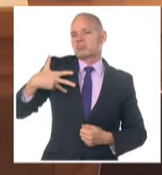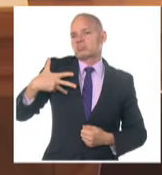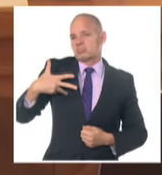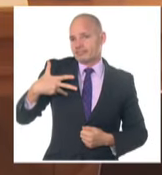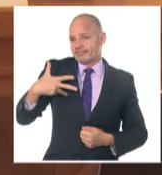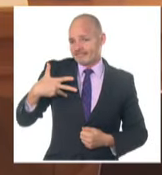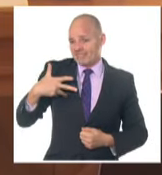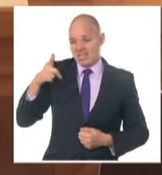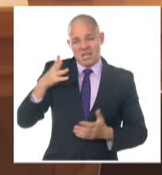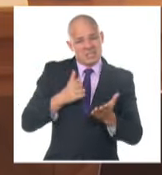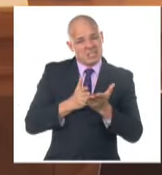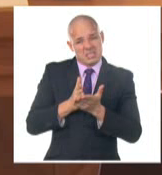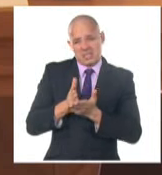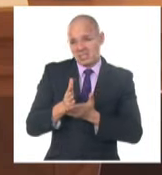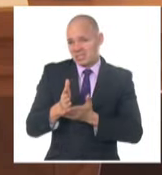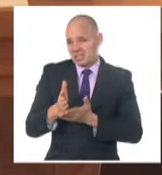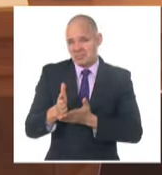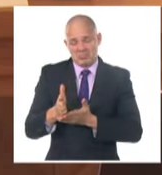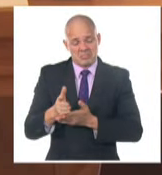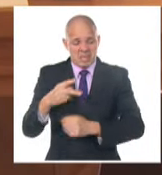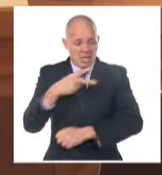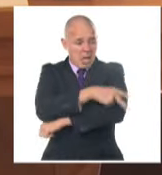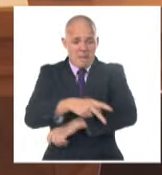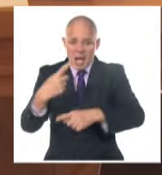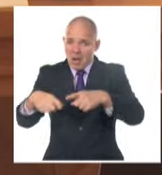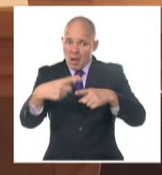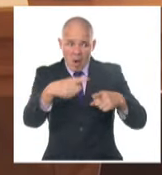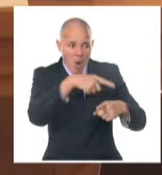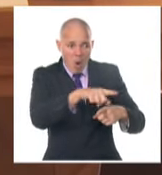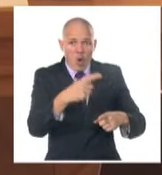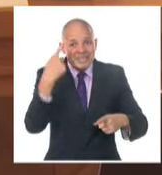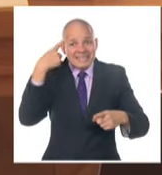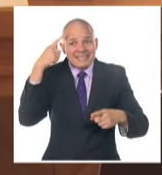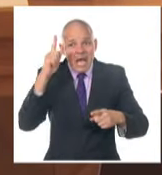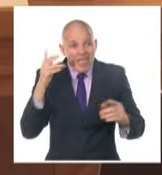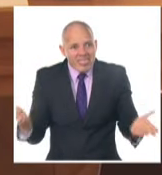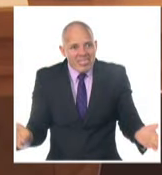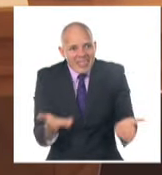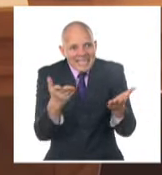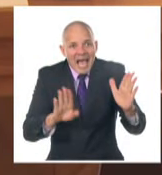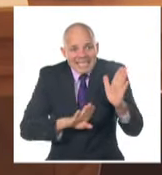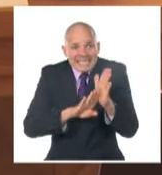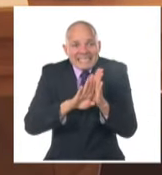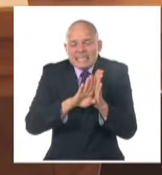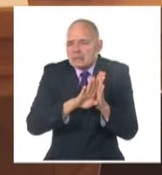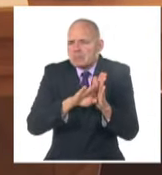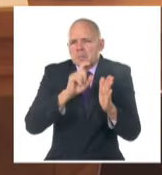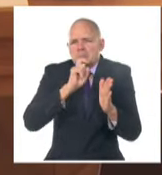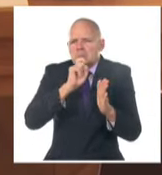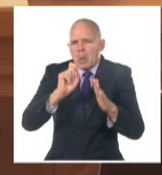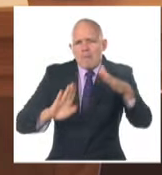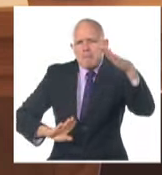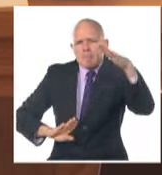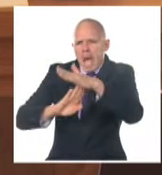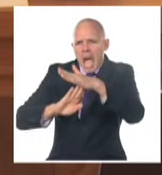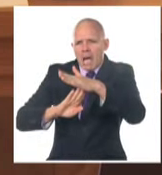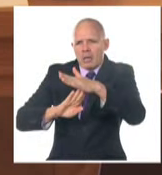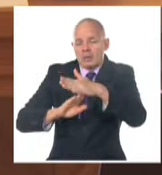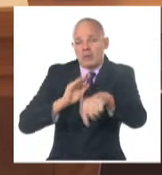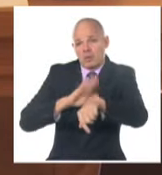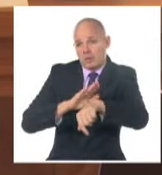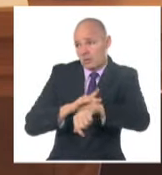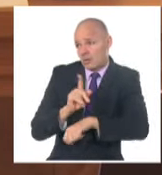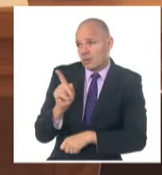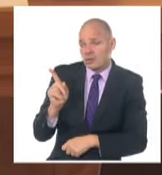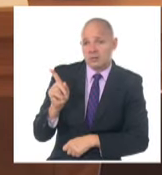un obstáculo a las aspiraciones de desarrollo de nuestras naciones. Al ritmo